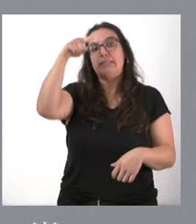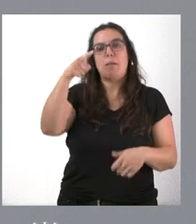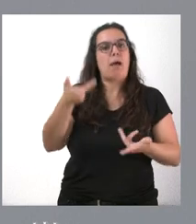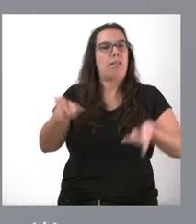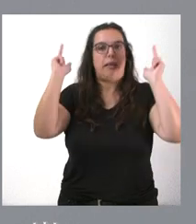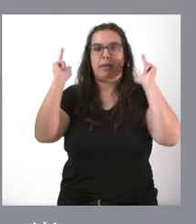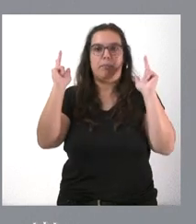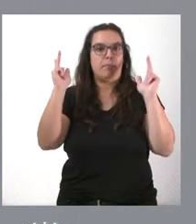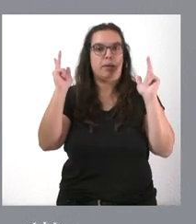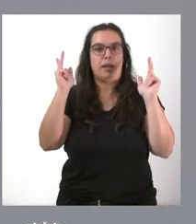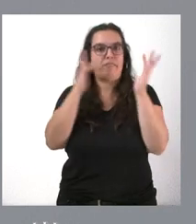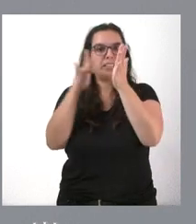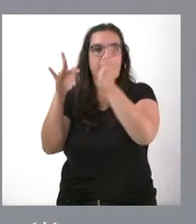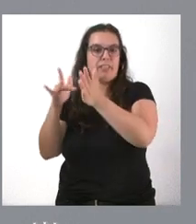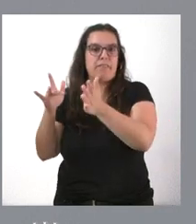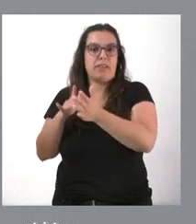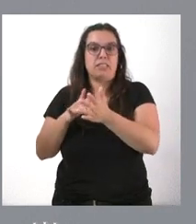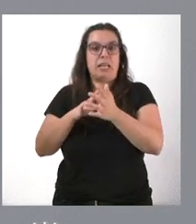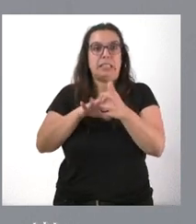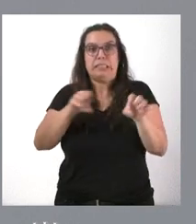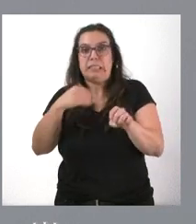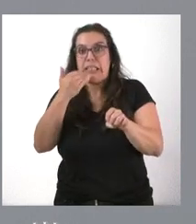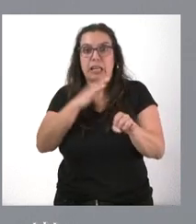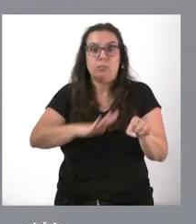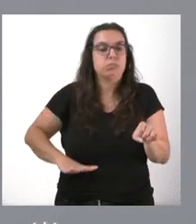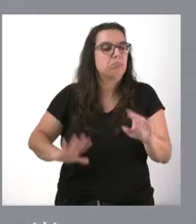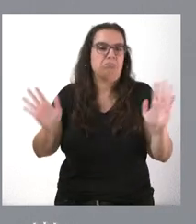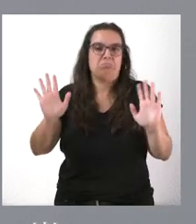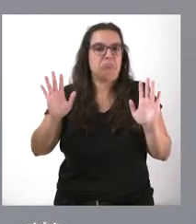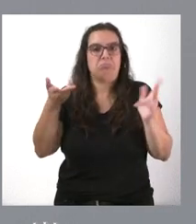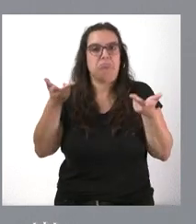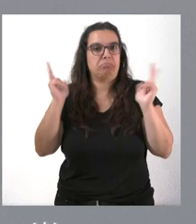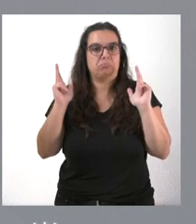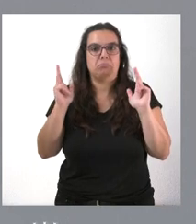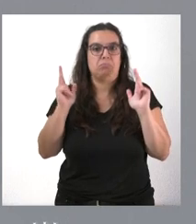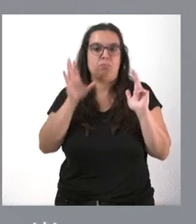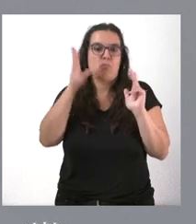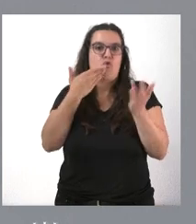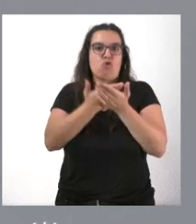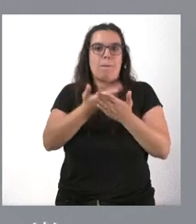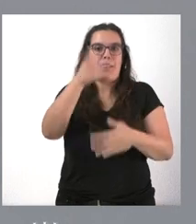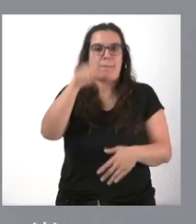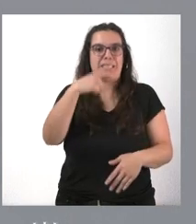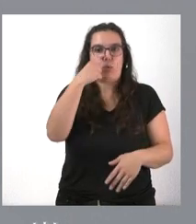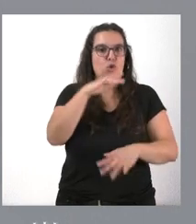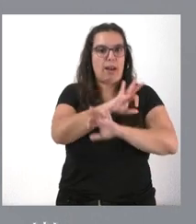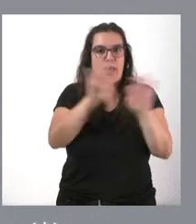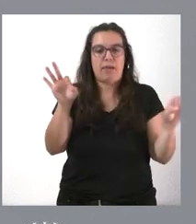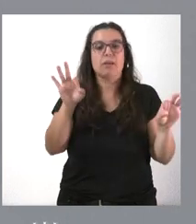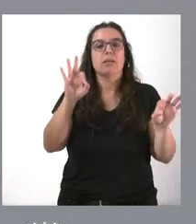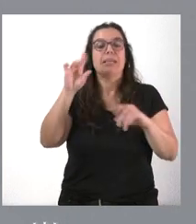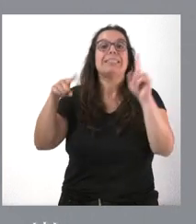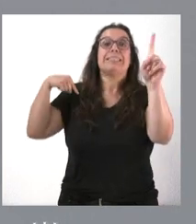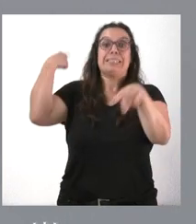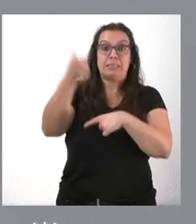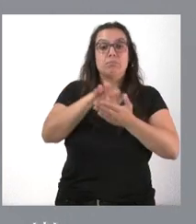que podía haber intentado reservar de una u otra forma para una esclavitud que no se va a producir para este mes de junio pero sí se producirá